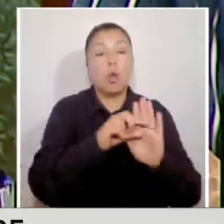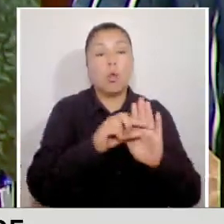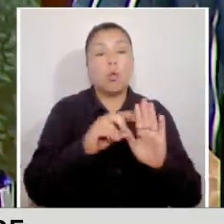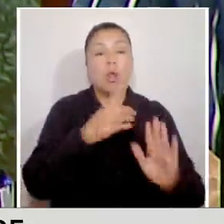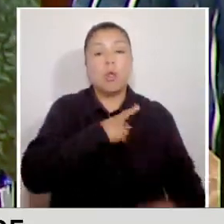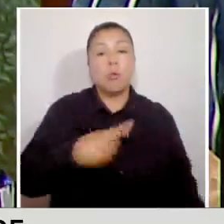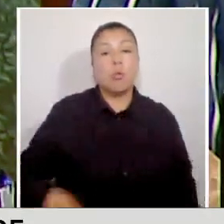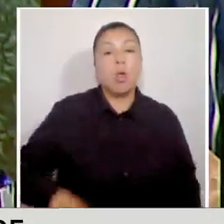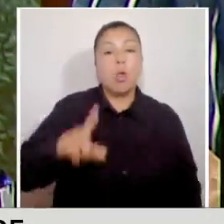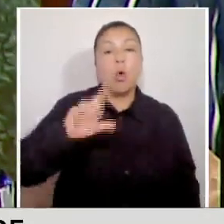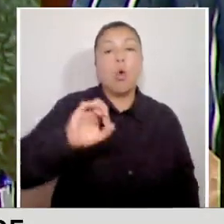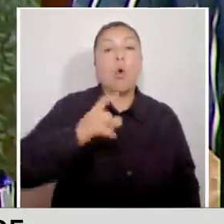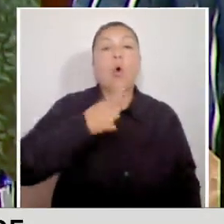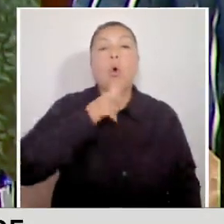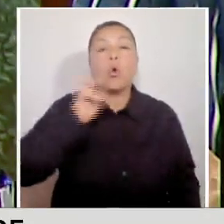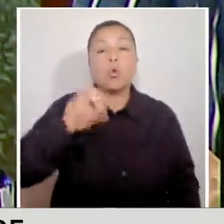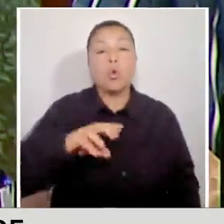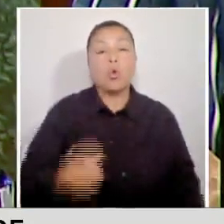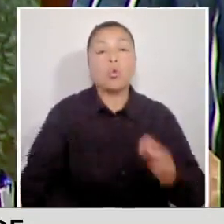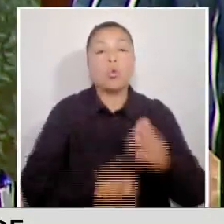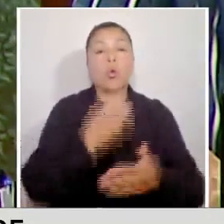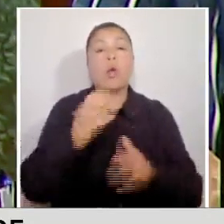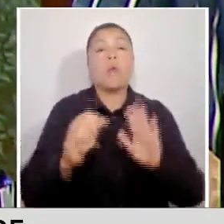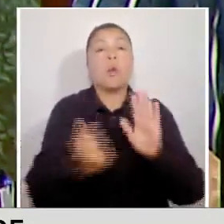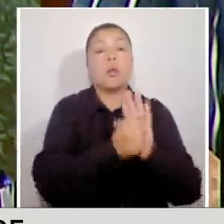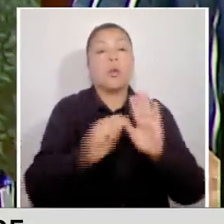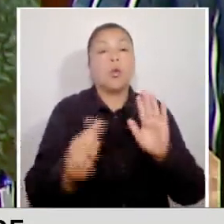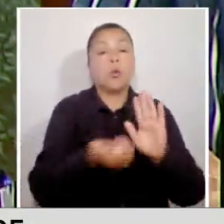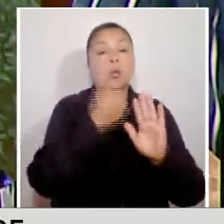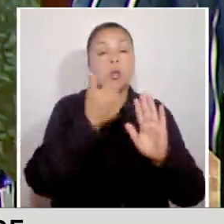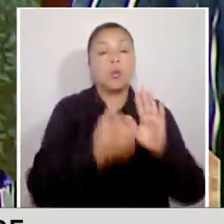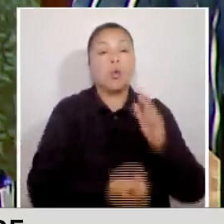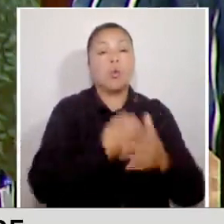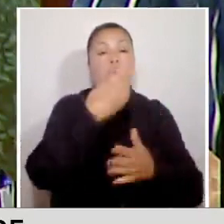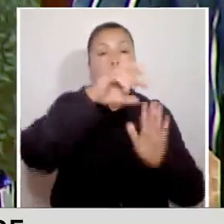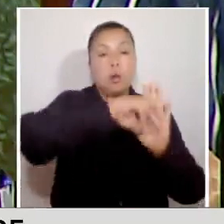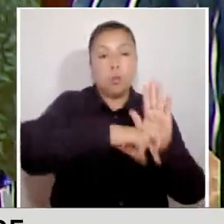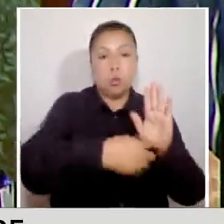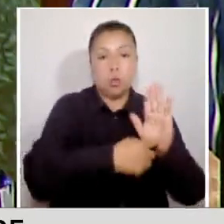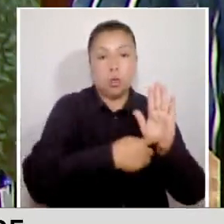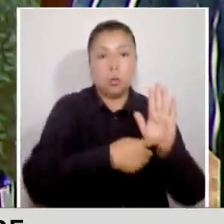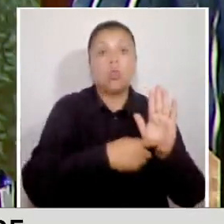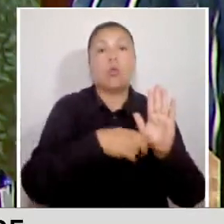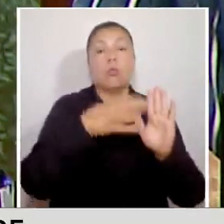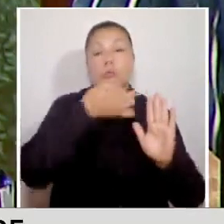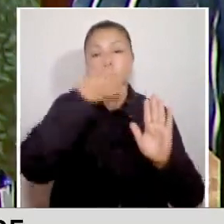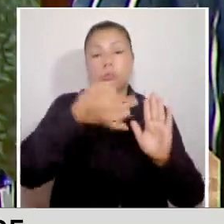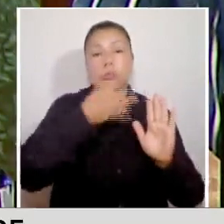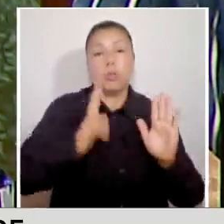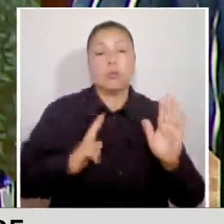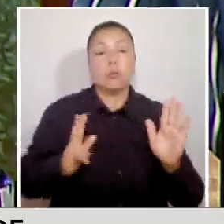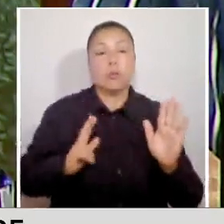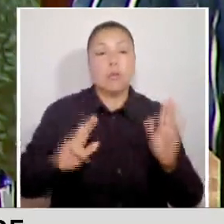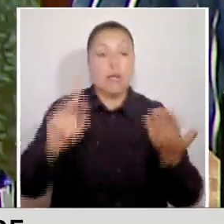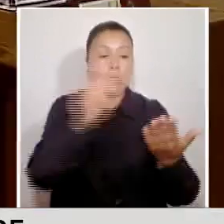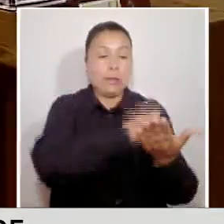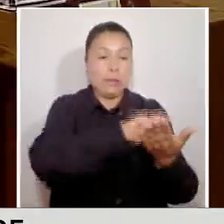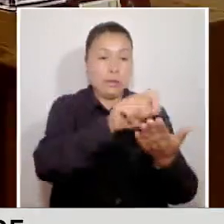lon para introducir un artículo sexto nuevo al proyecto de cuyo tenor dará lectura El señor